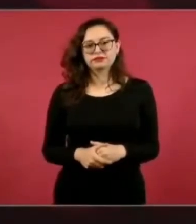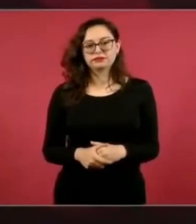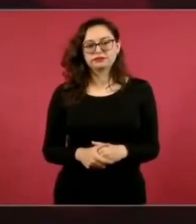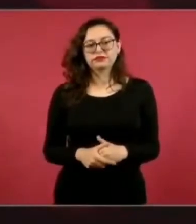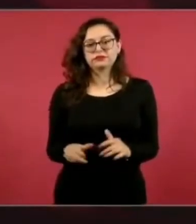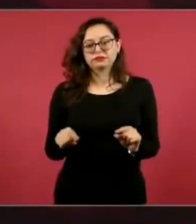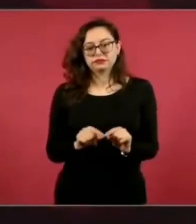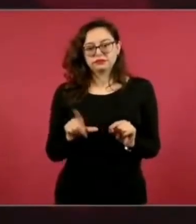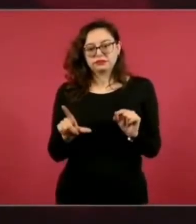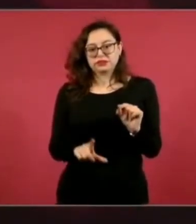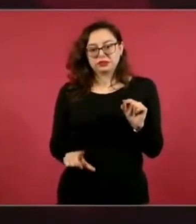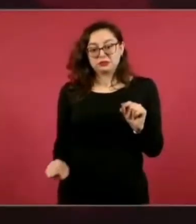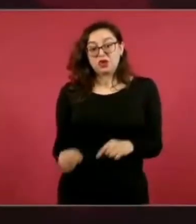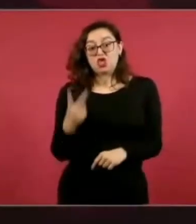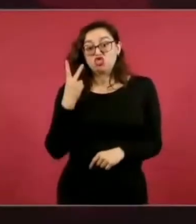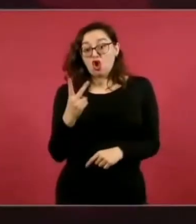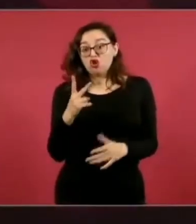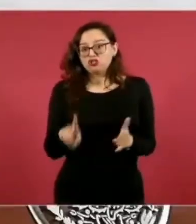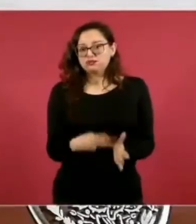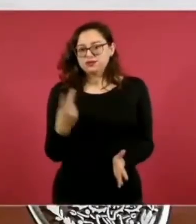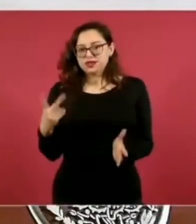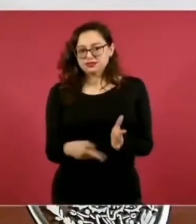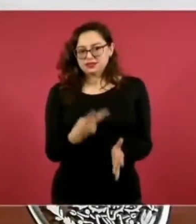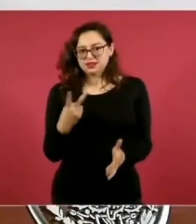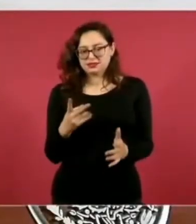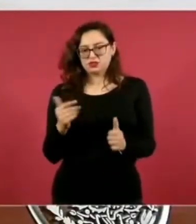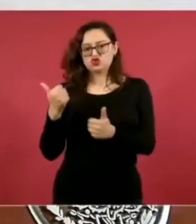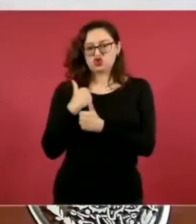nos invadieron 2 veces.